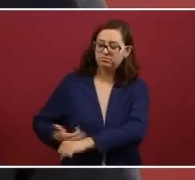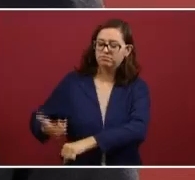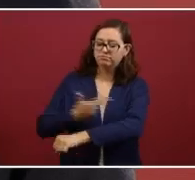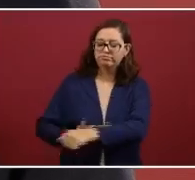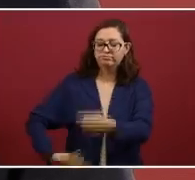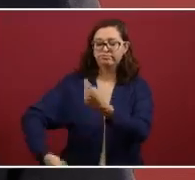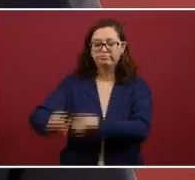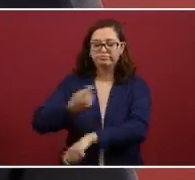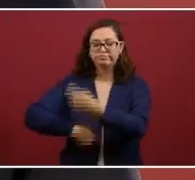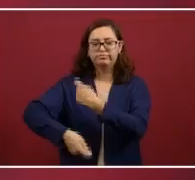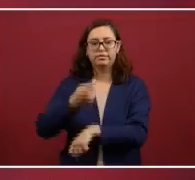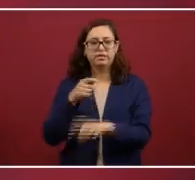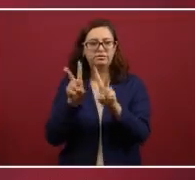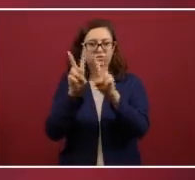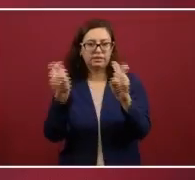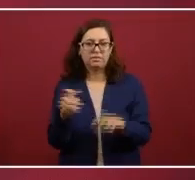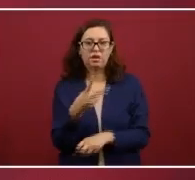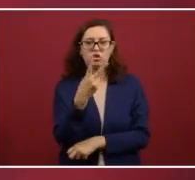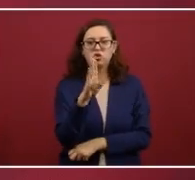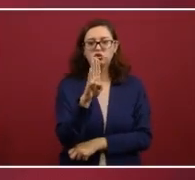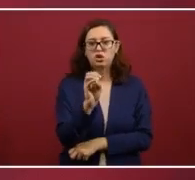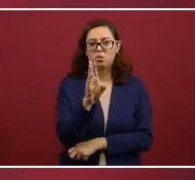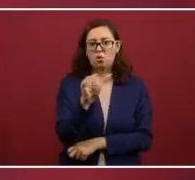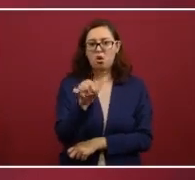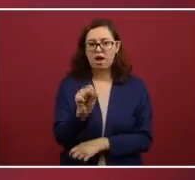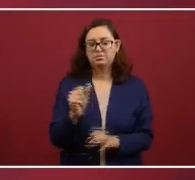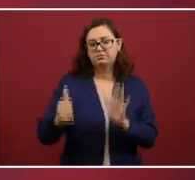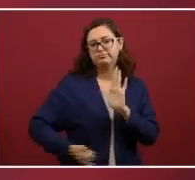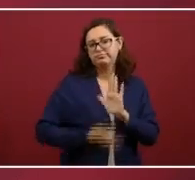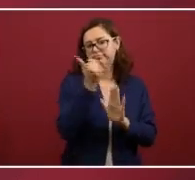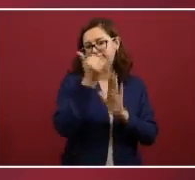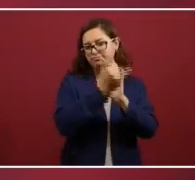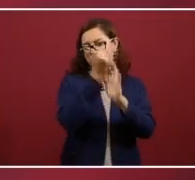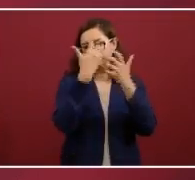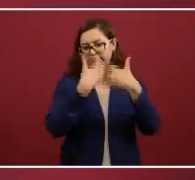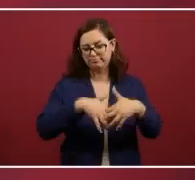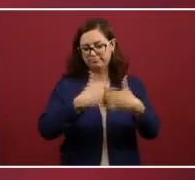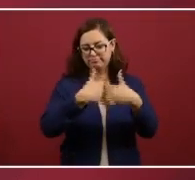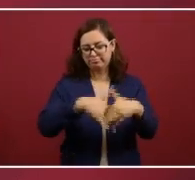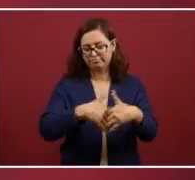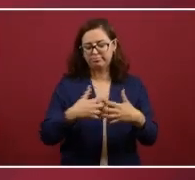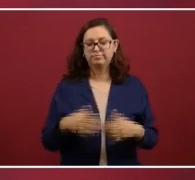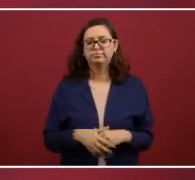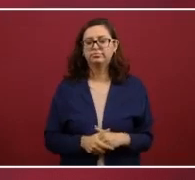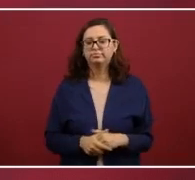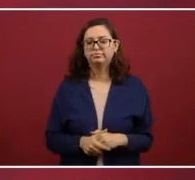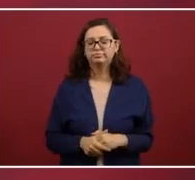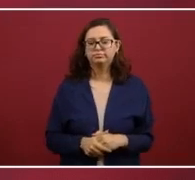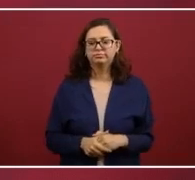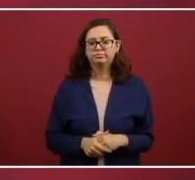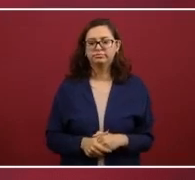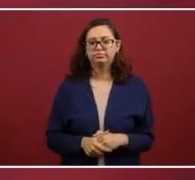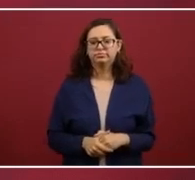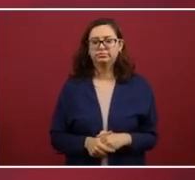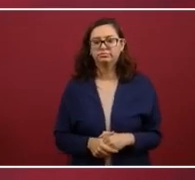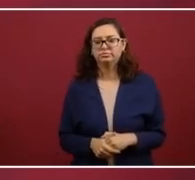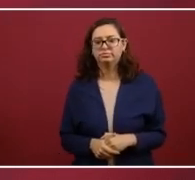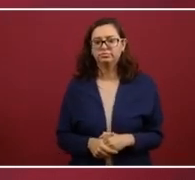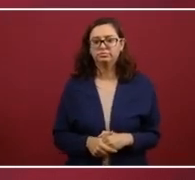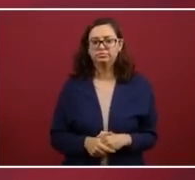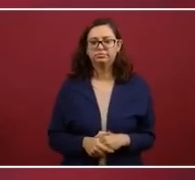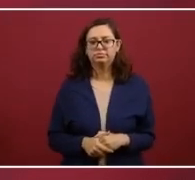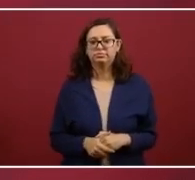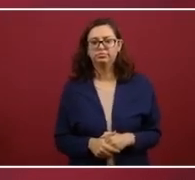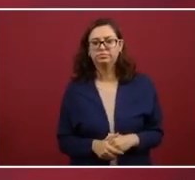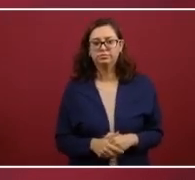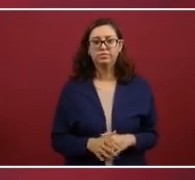de la refinería de Dos Bocas. Ya se tiene una